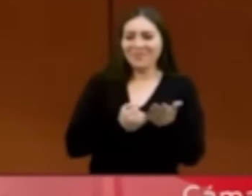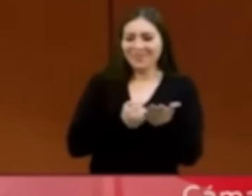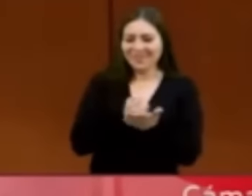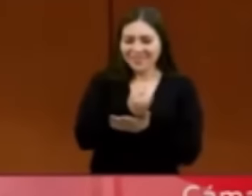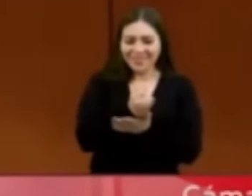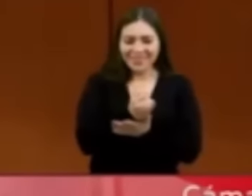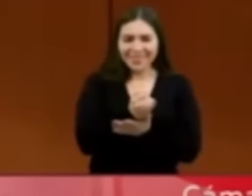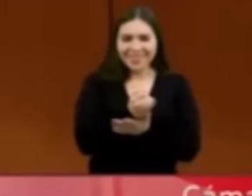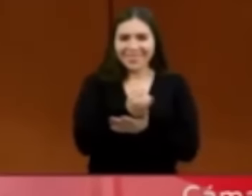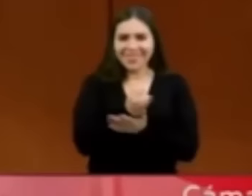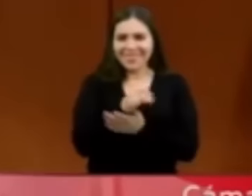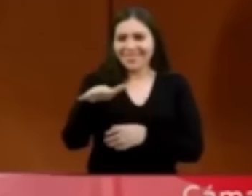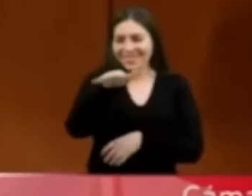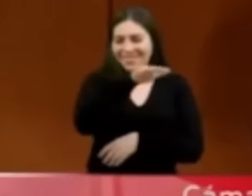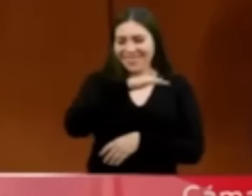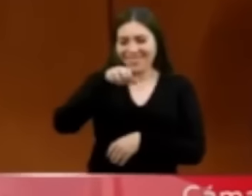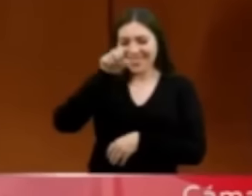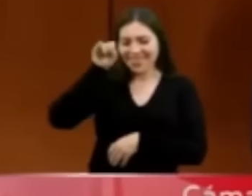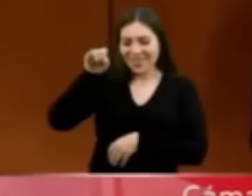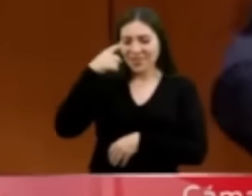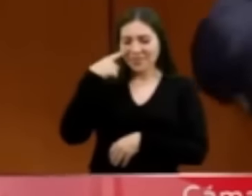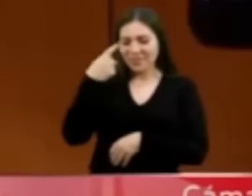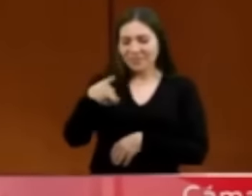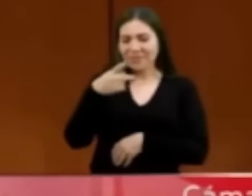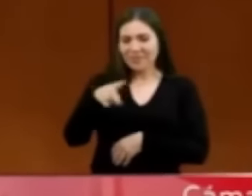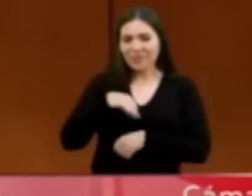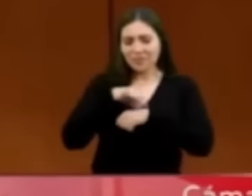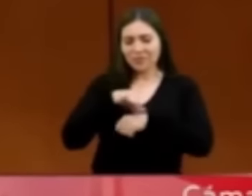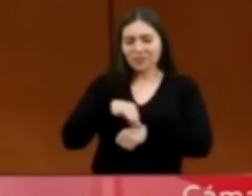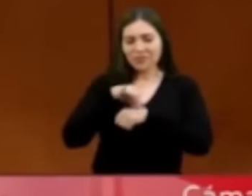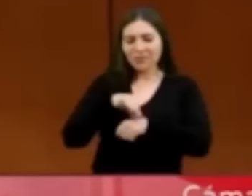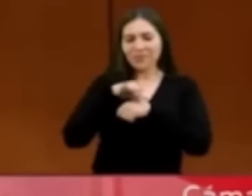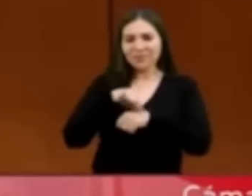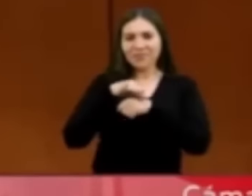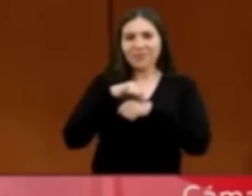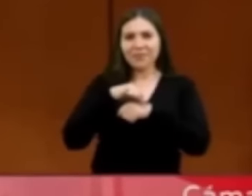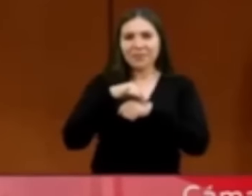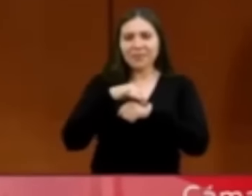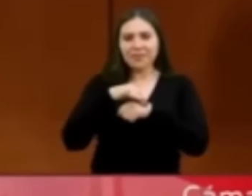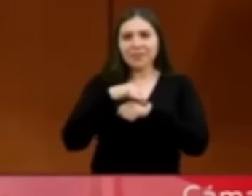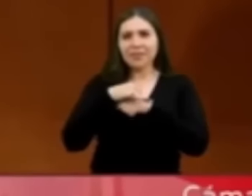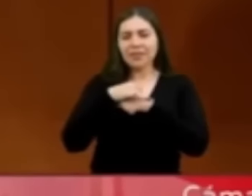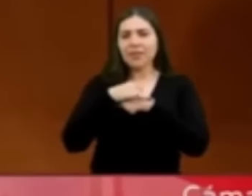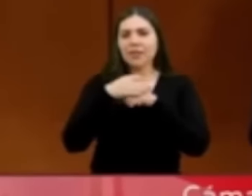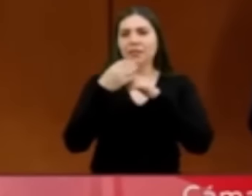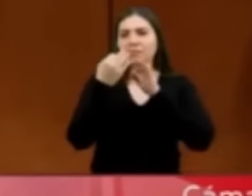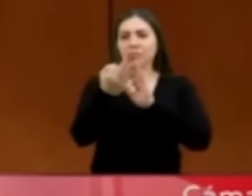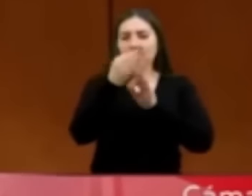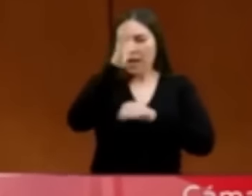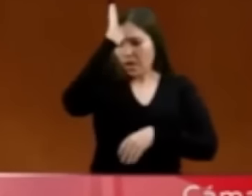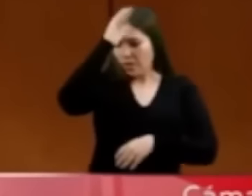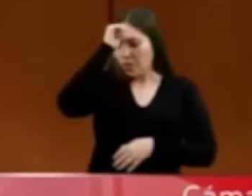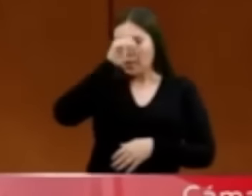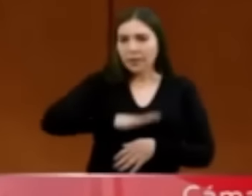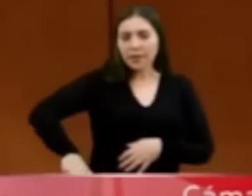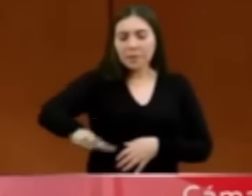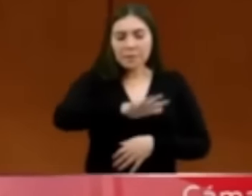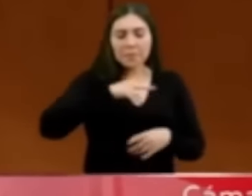de propia voz, a comprometerse de cara a la nación, que